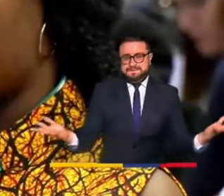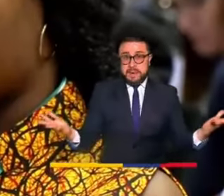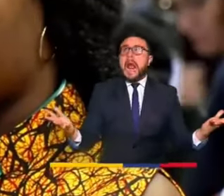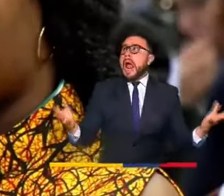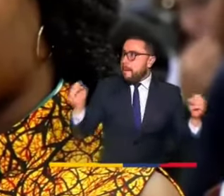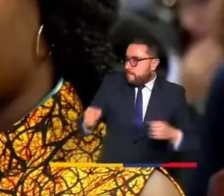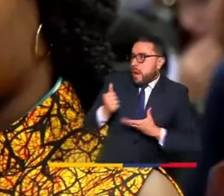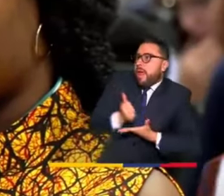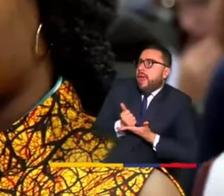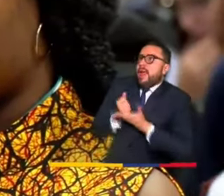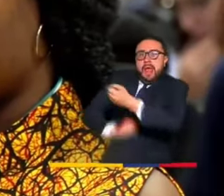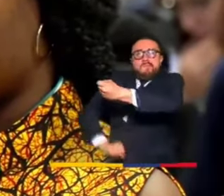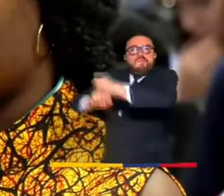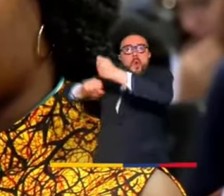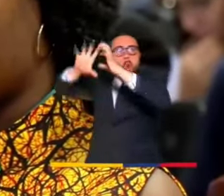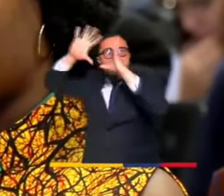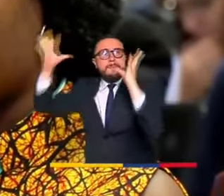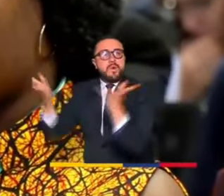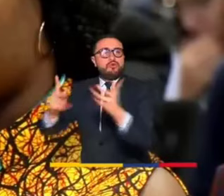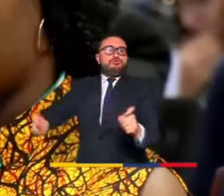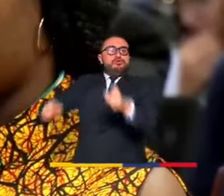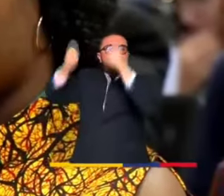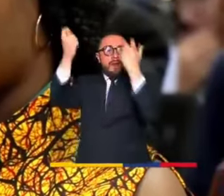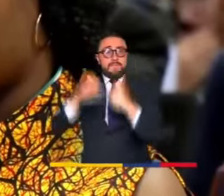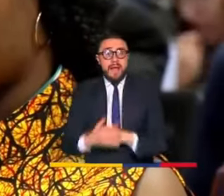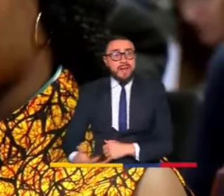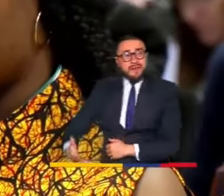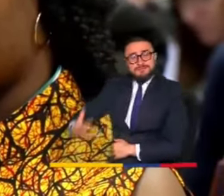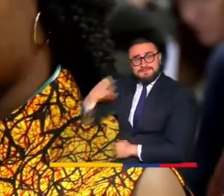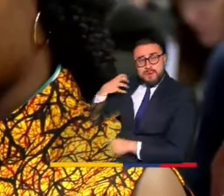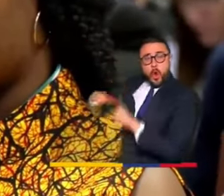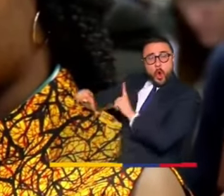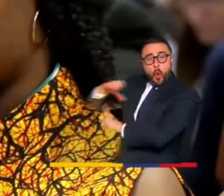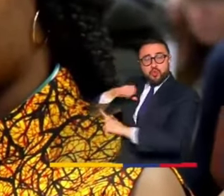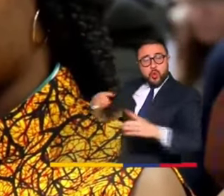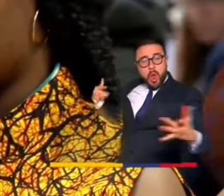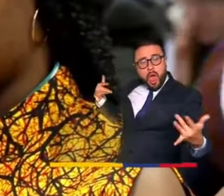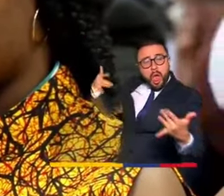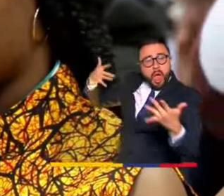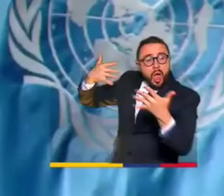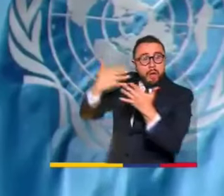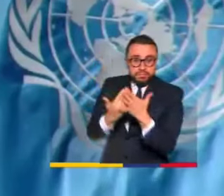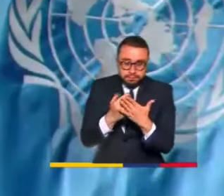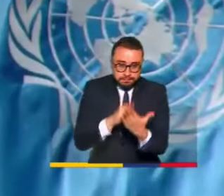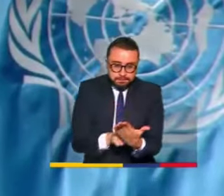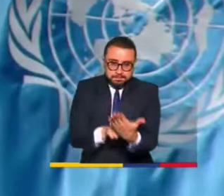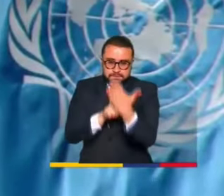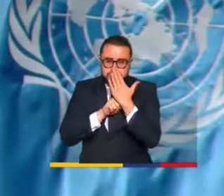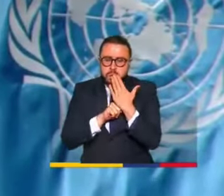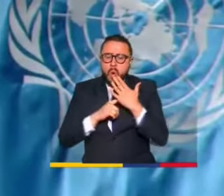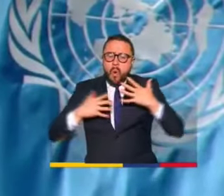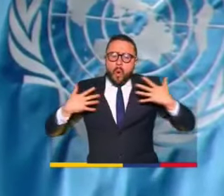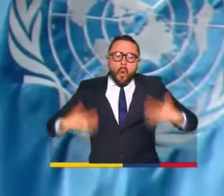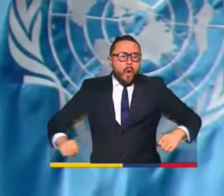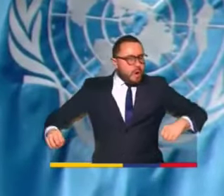las culturas de la humanidad, como pudieron ver en el acto inicial de esta COP.